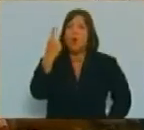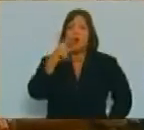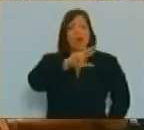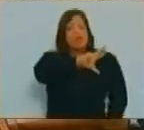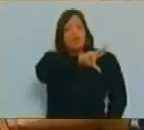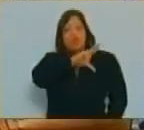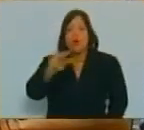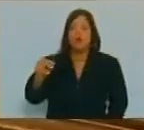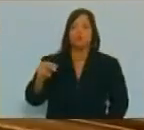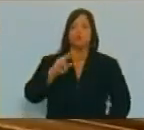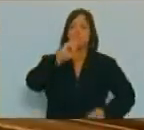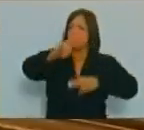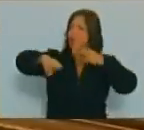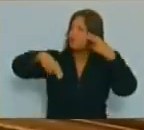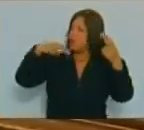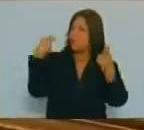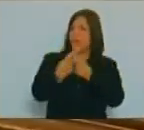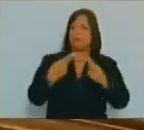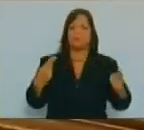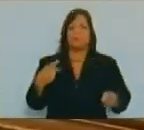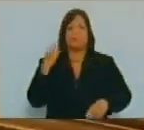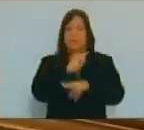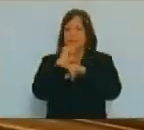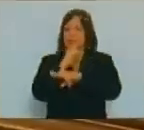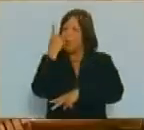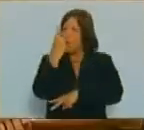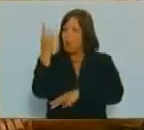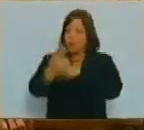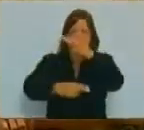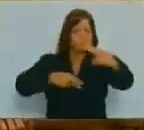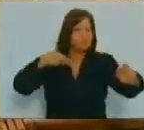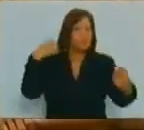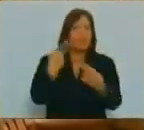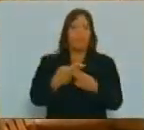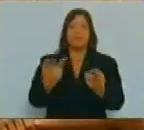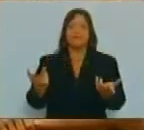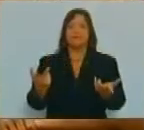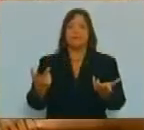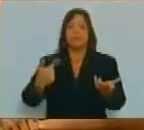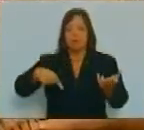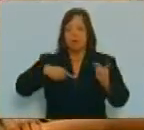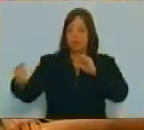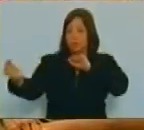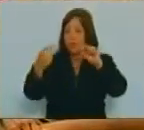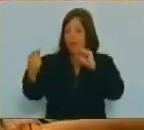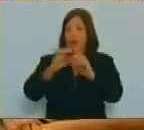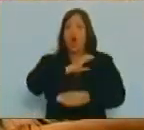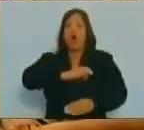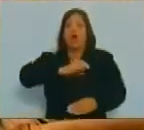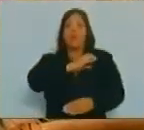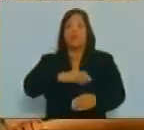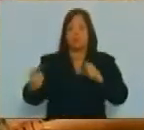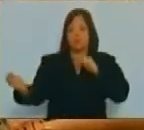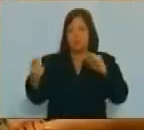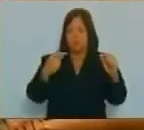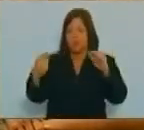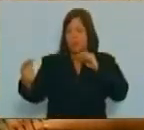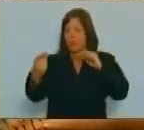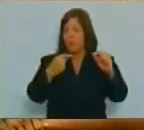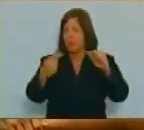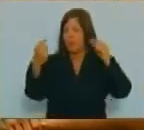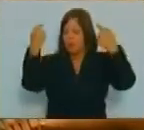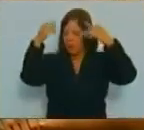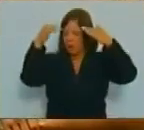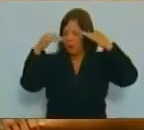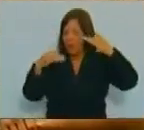decir no en una sola institución nosotros estamos manejando el debate de la comisión constitucional y también